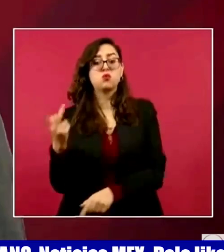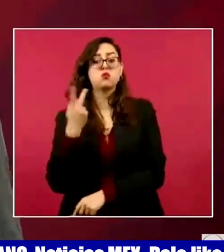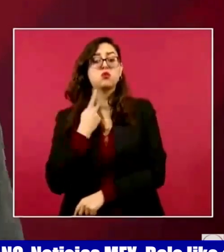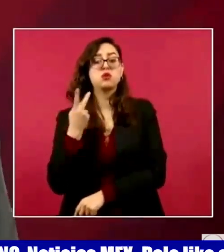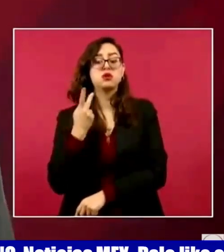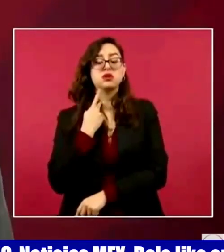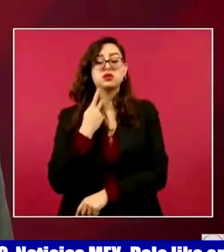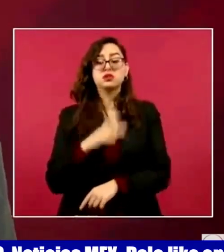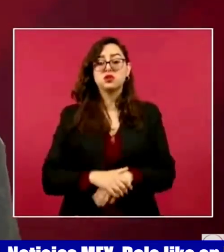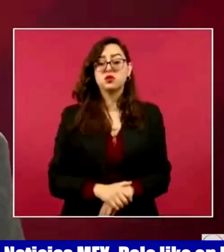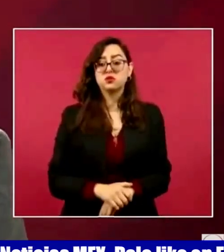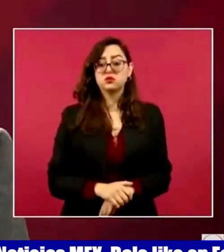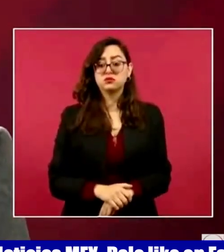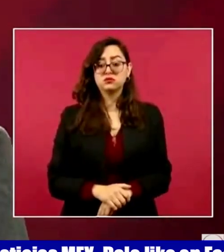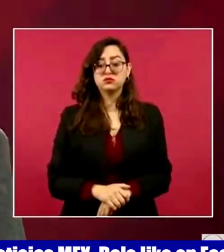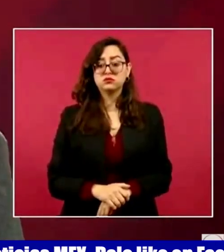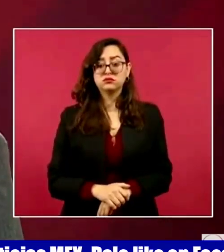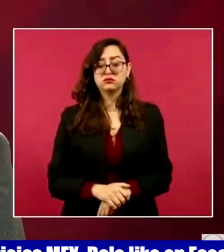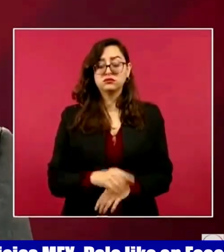uno,